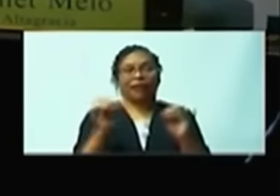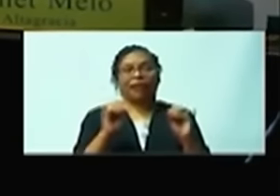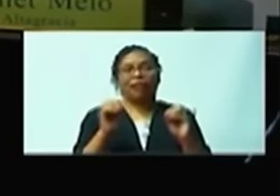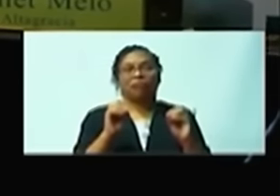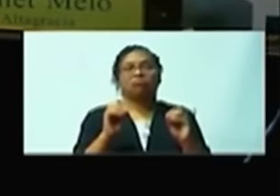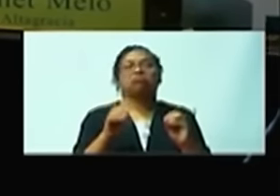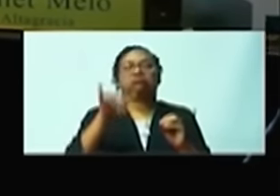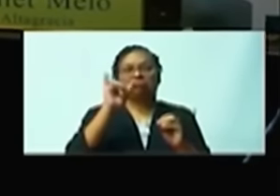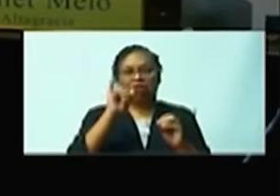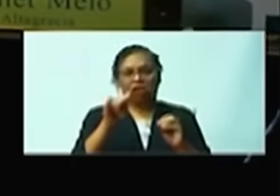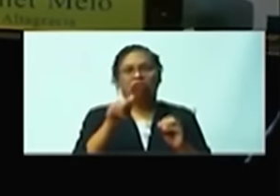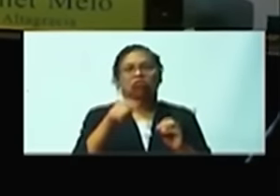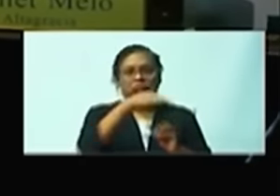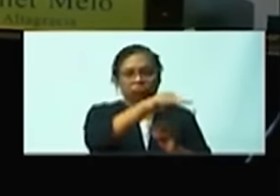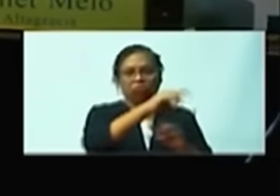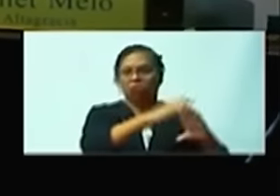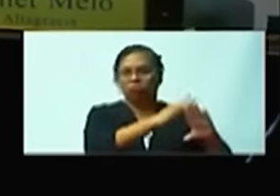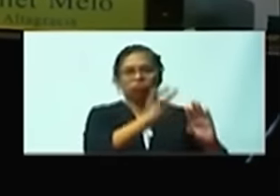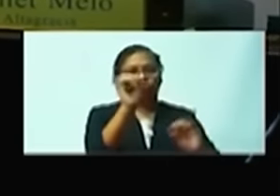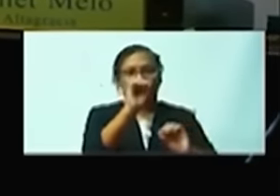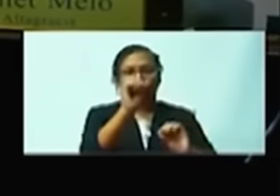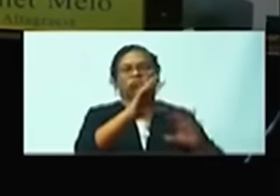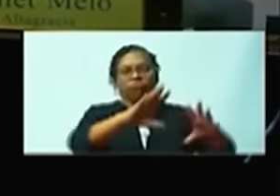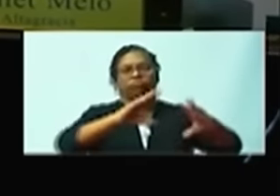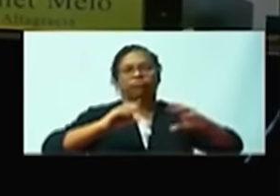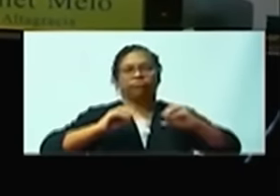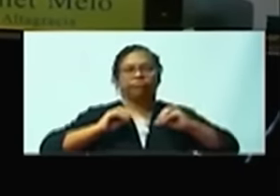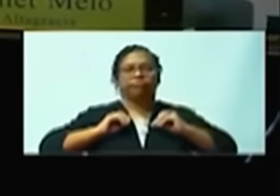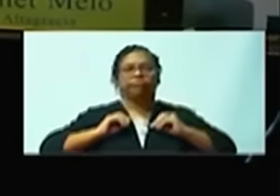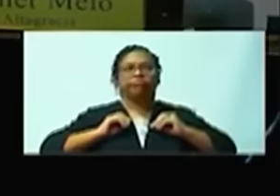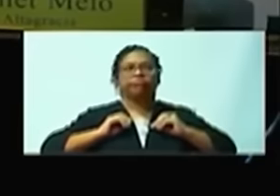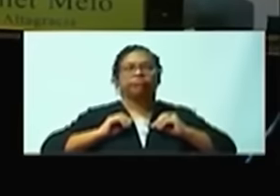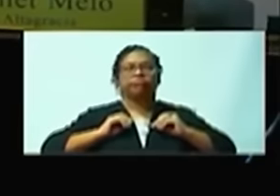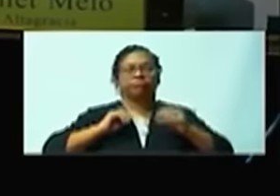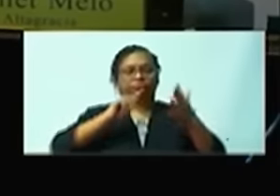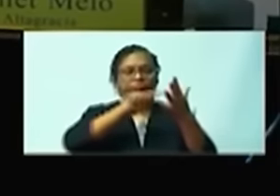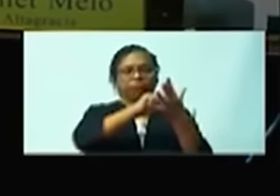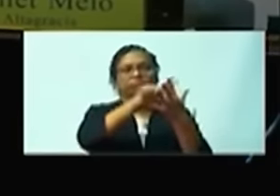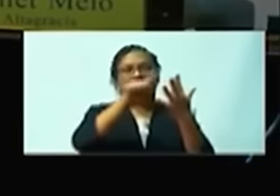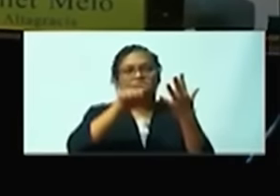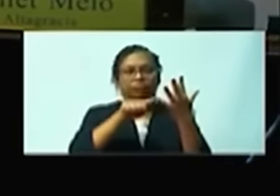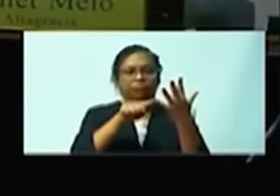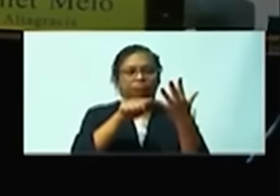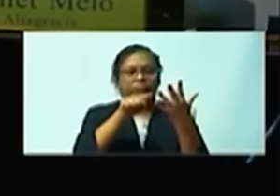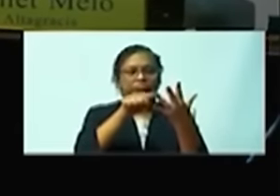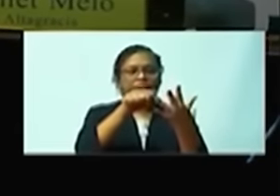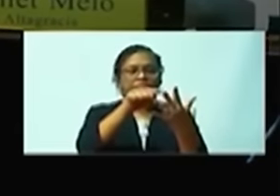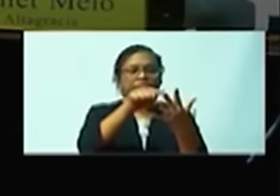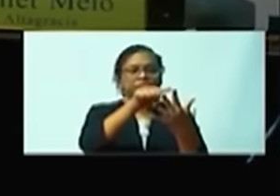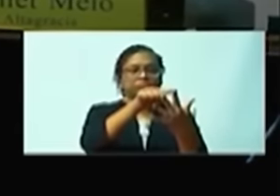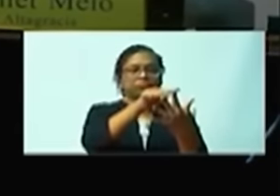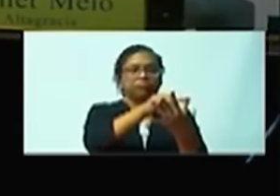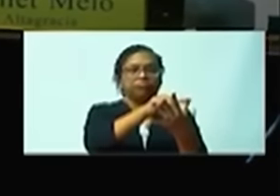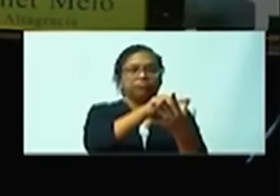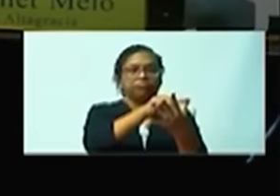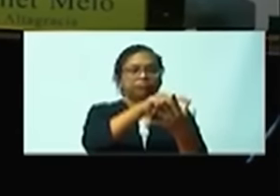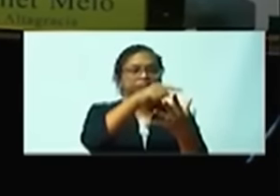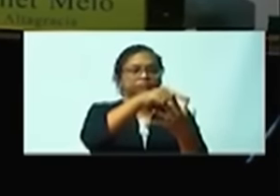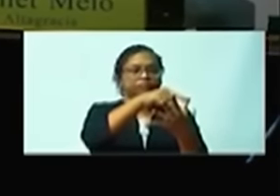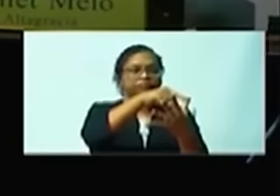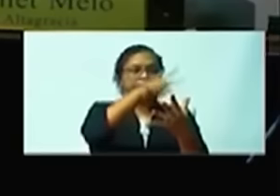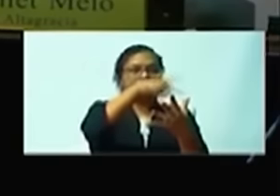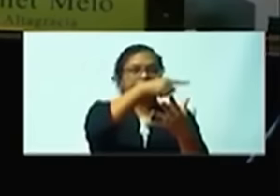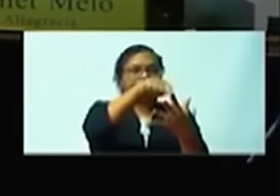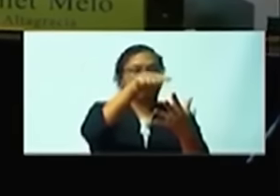cinco recomendaciones, y en el caso específico de nosotros agradecemos la apertura de la comisión que estuvo